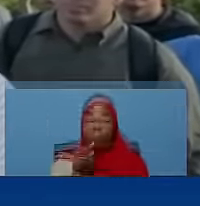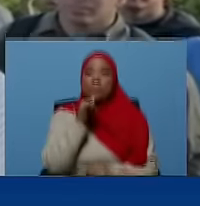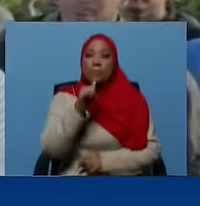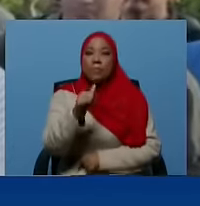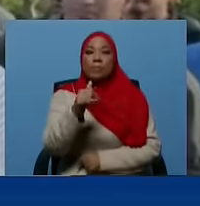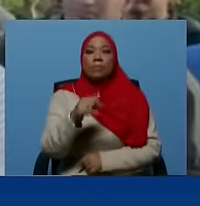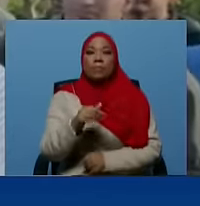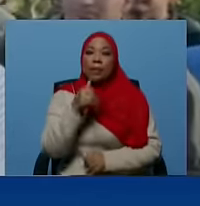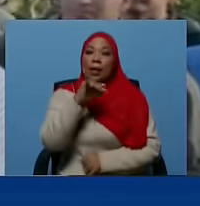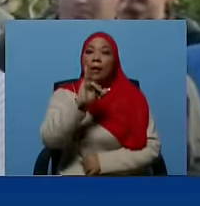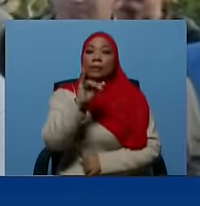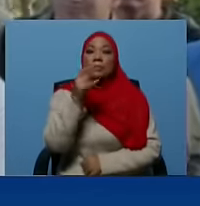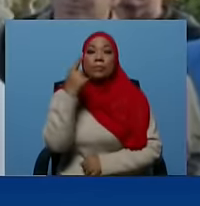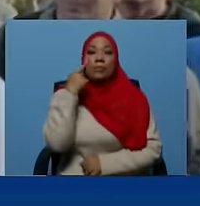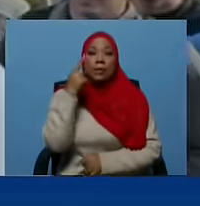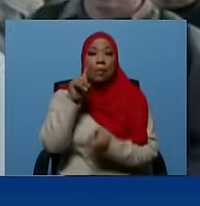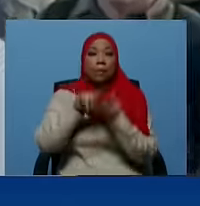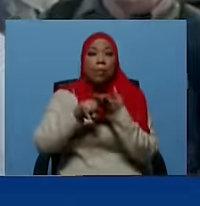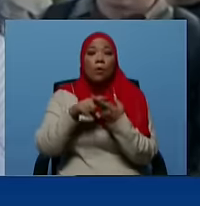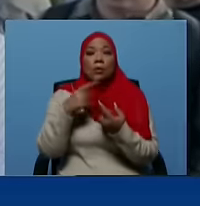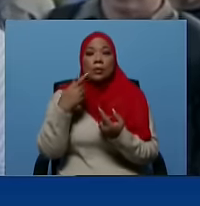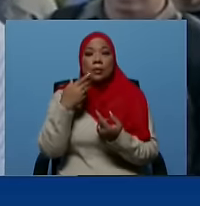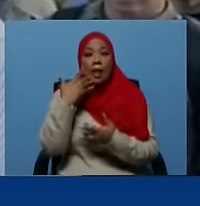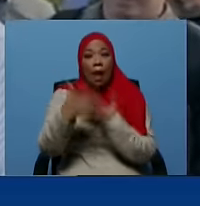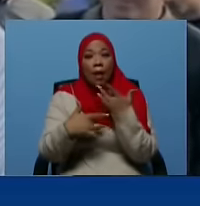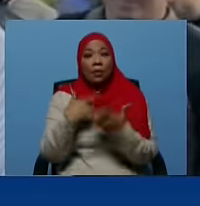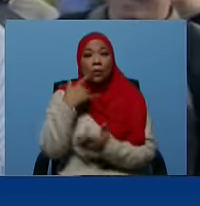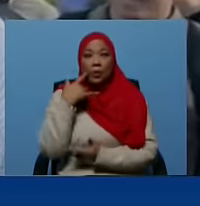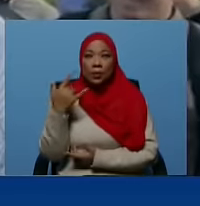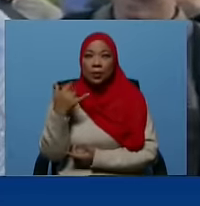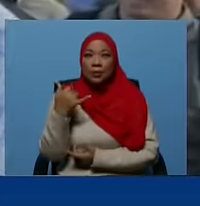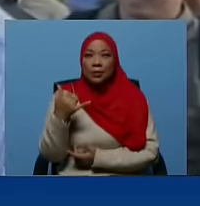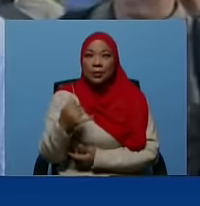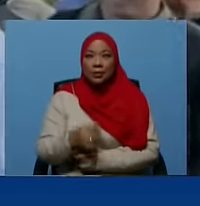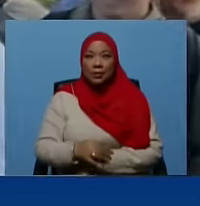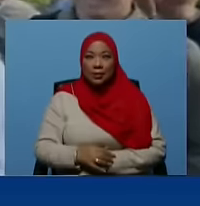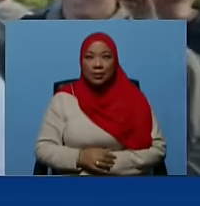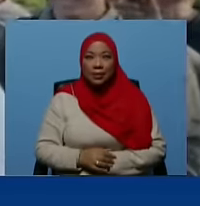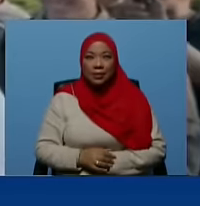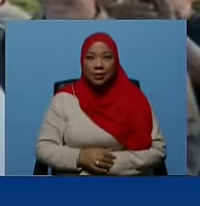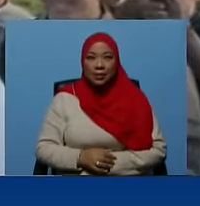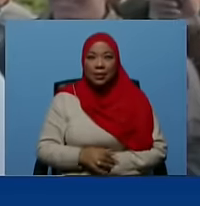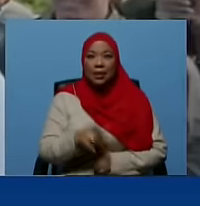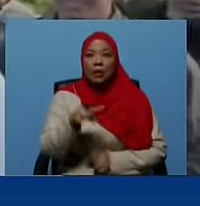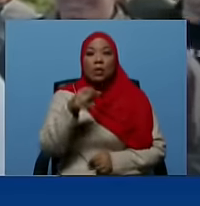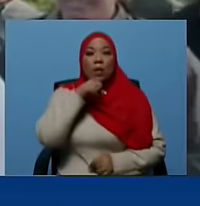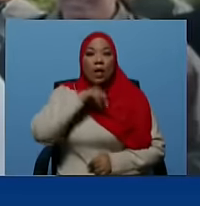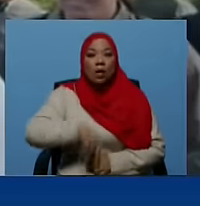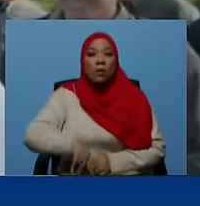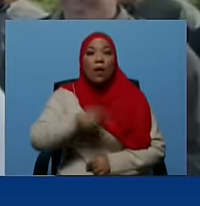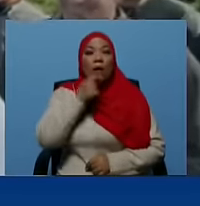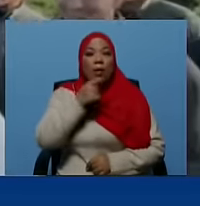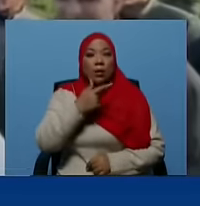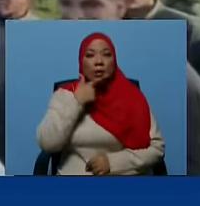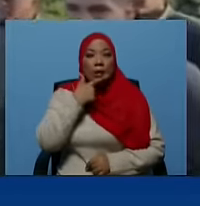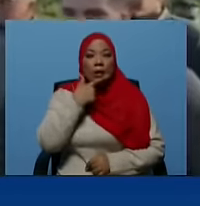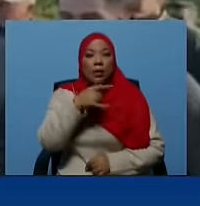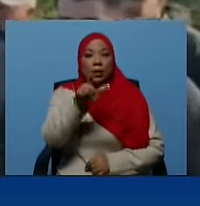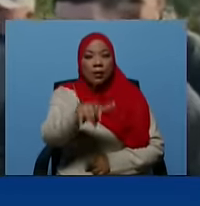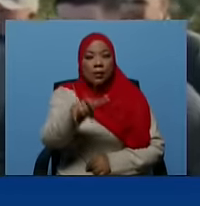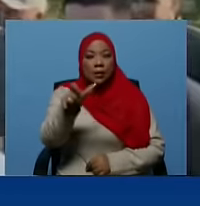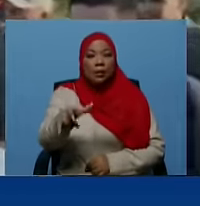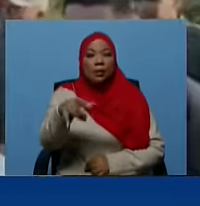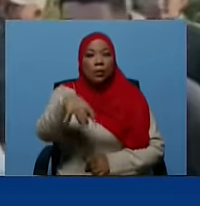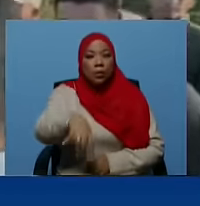el cuento no Silvia qué dice cilia que tienes naranja por aquí según historia presidente en capalla